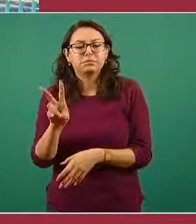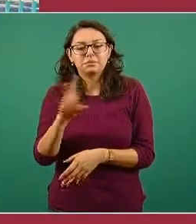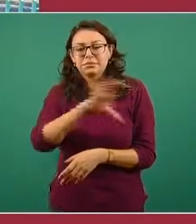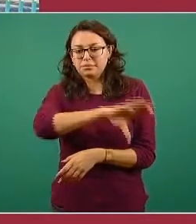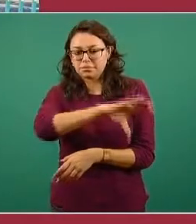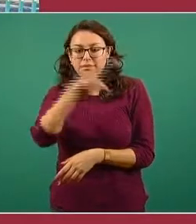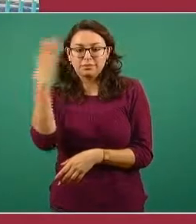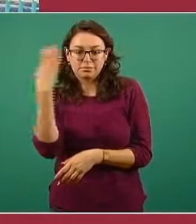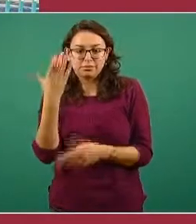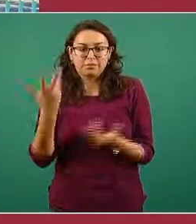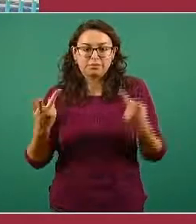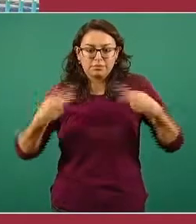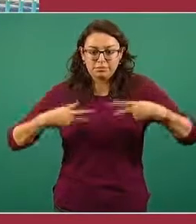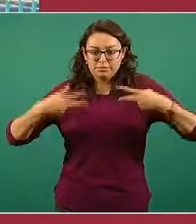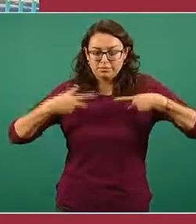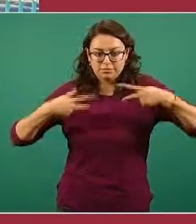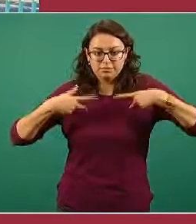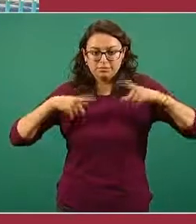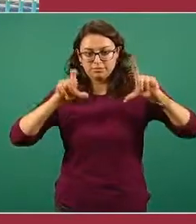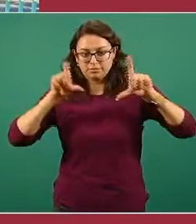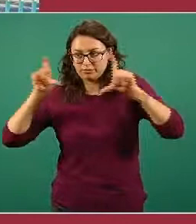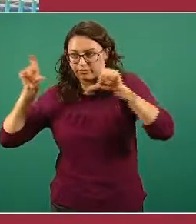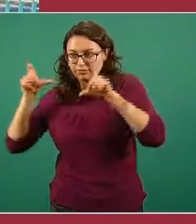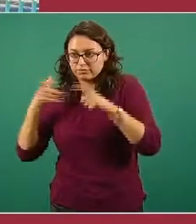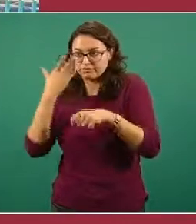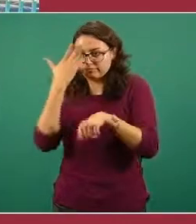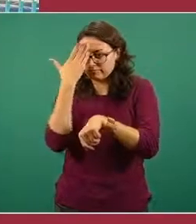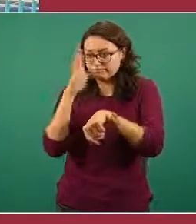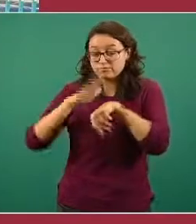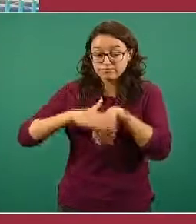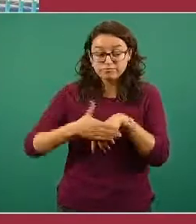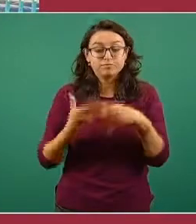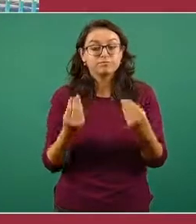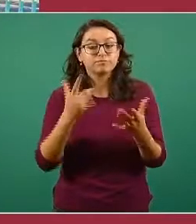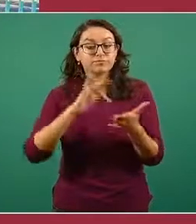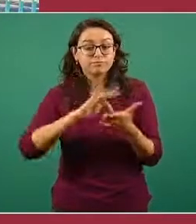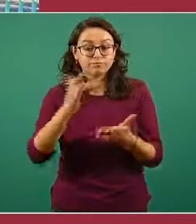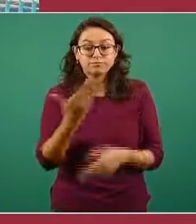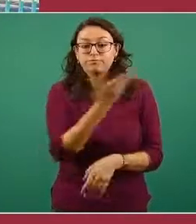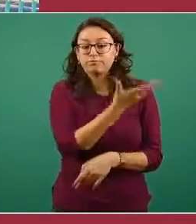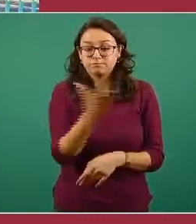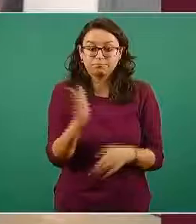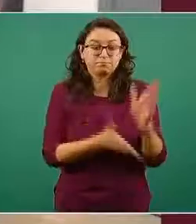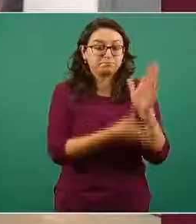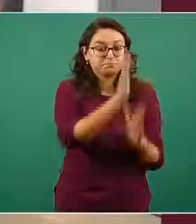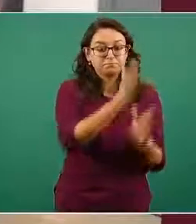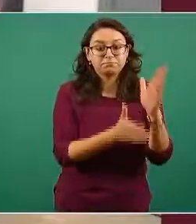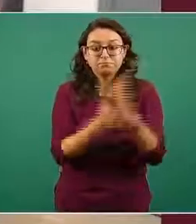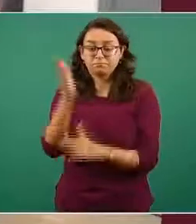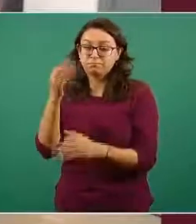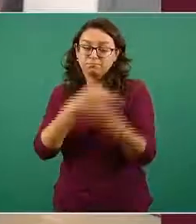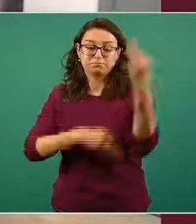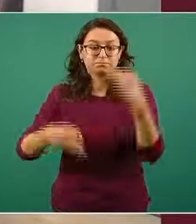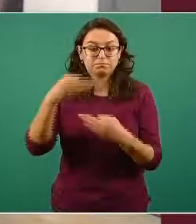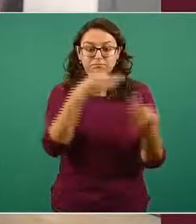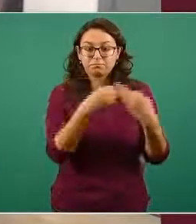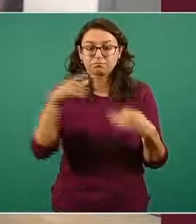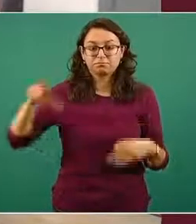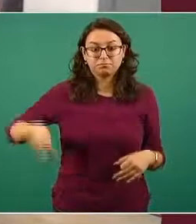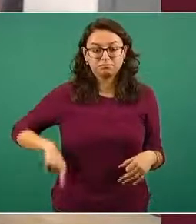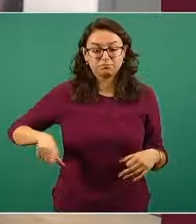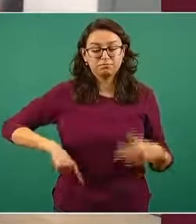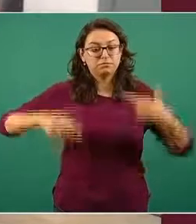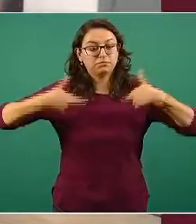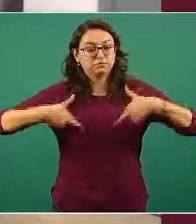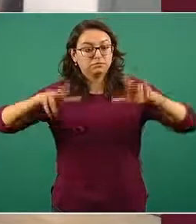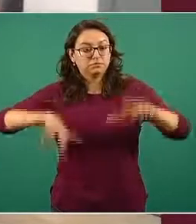por parte del personal de campo, a quienes les agradecemos, aprovechamos aquí para agradecer a nombre de todo el gobierno, a nombre del presidente, a